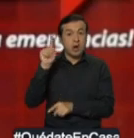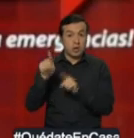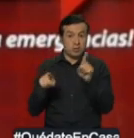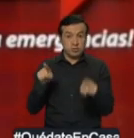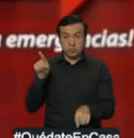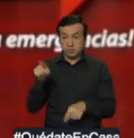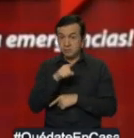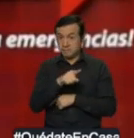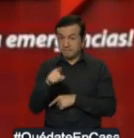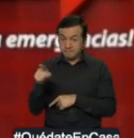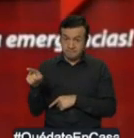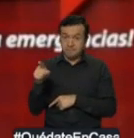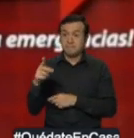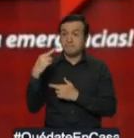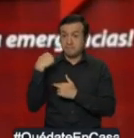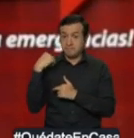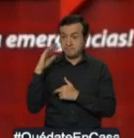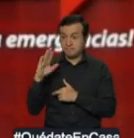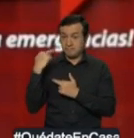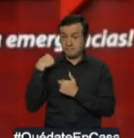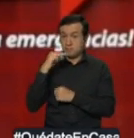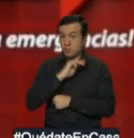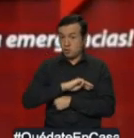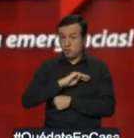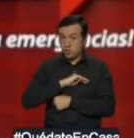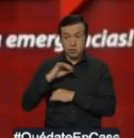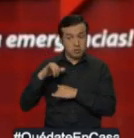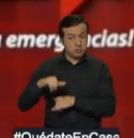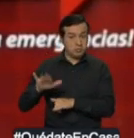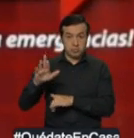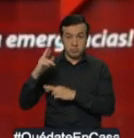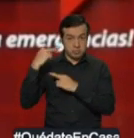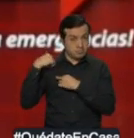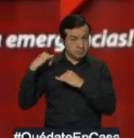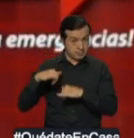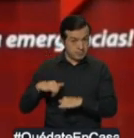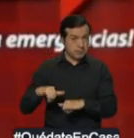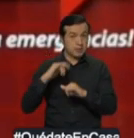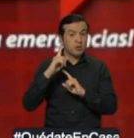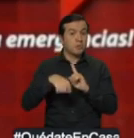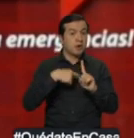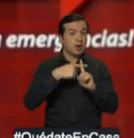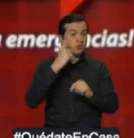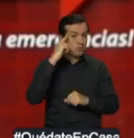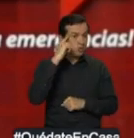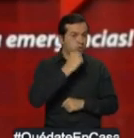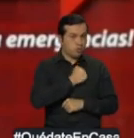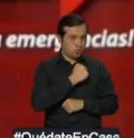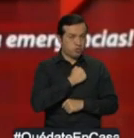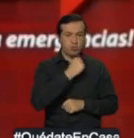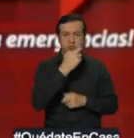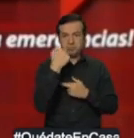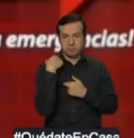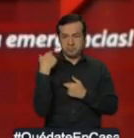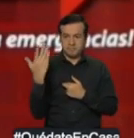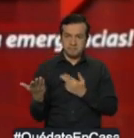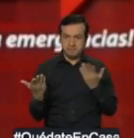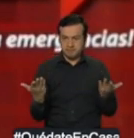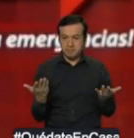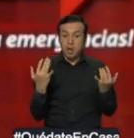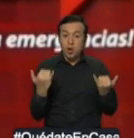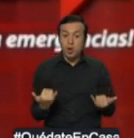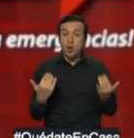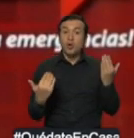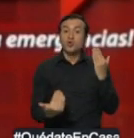otros servicios que también están con dados a estos seguirán siendo sus tareas y las del gobierno también que es lo que cambia con